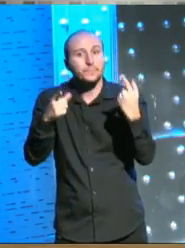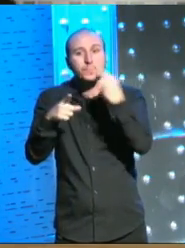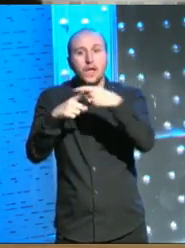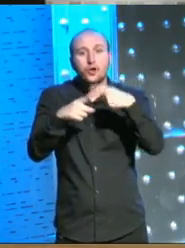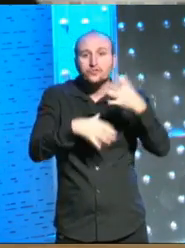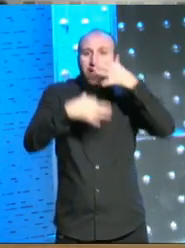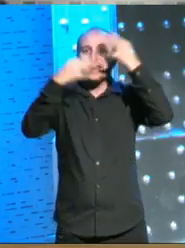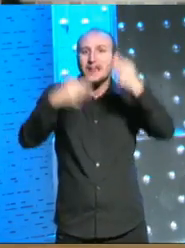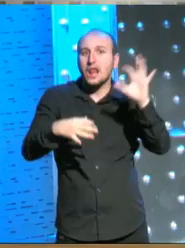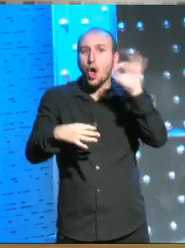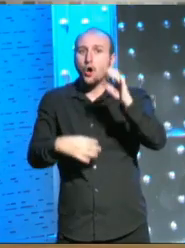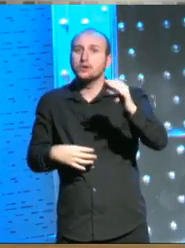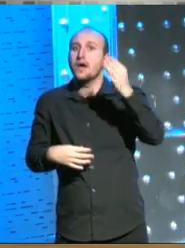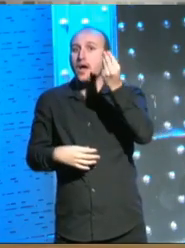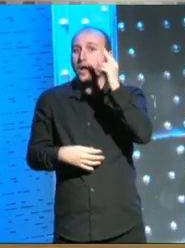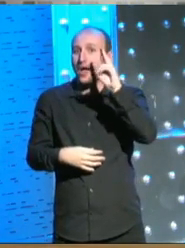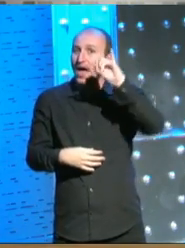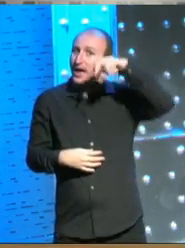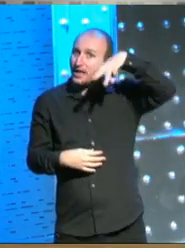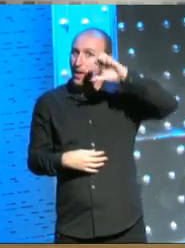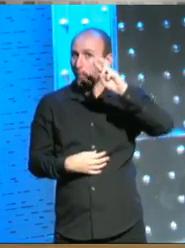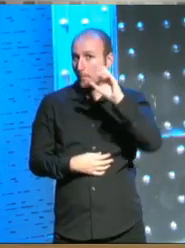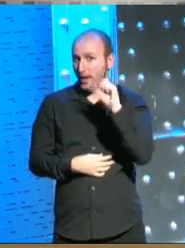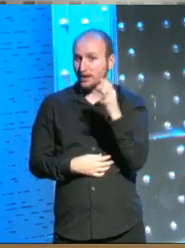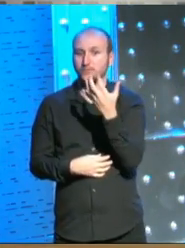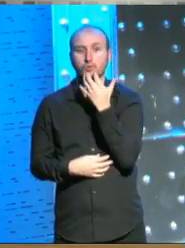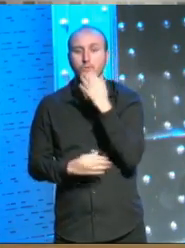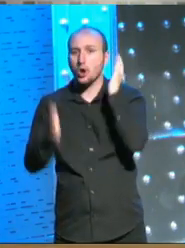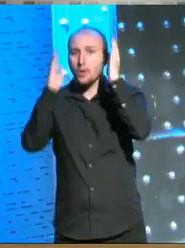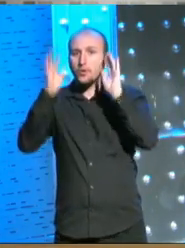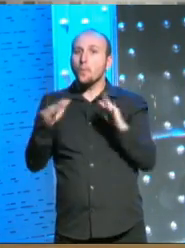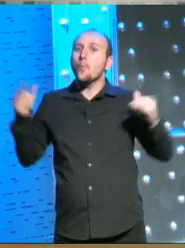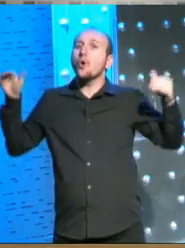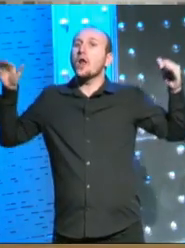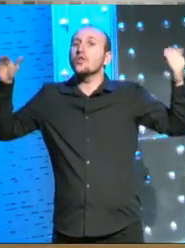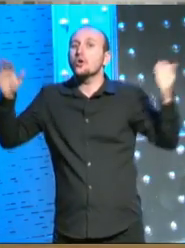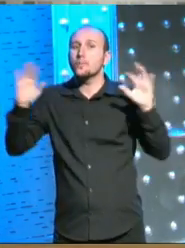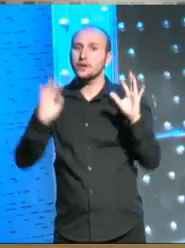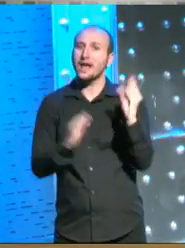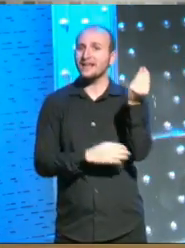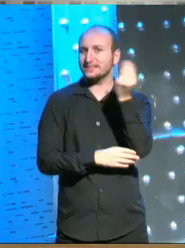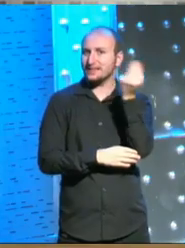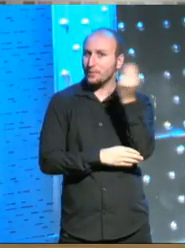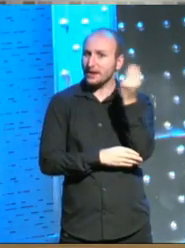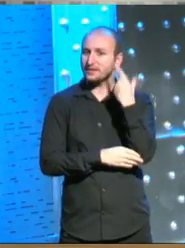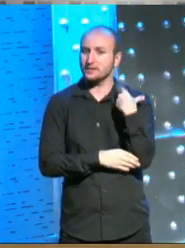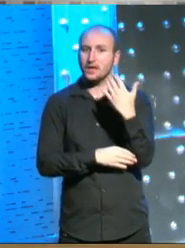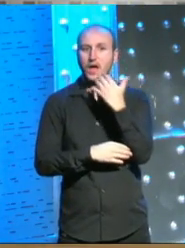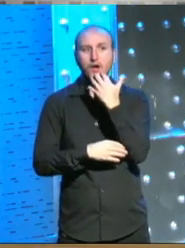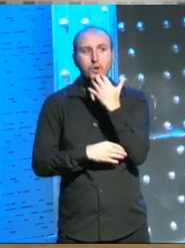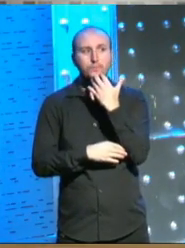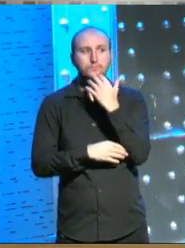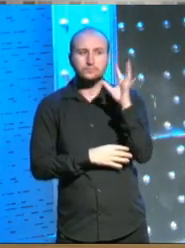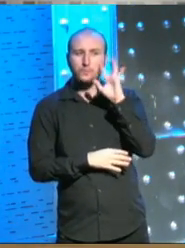quimeras, el caballo volador, ¿eh? Lo que ocurre es que las quimeras comparecen con el aspecto auténtico de las simulaciones, parece que son de verdad, ¿no?